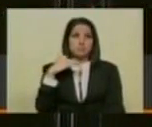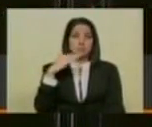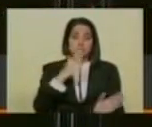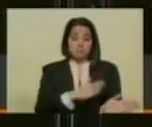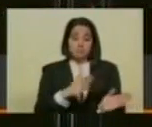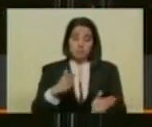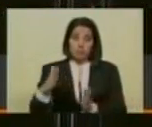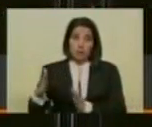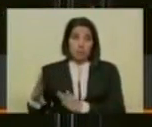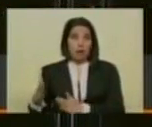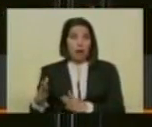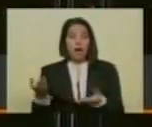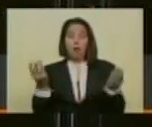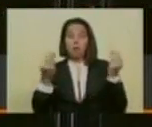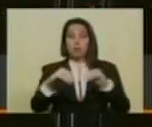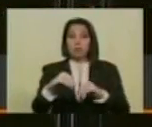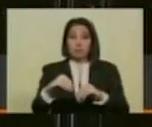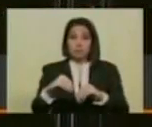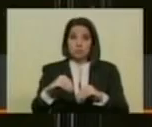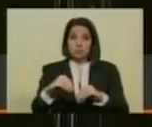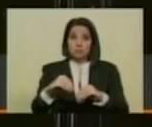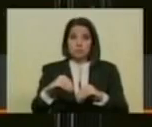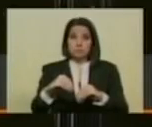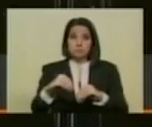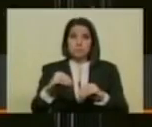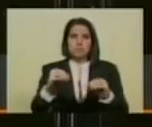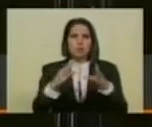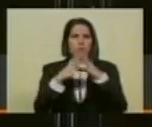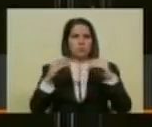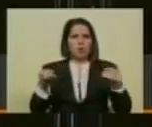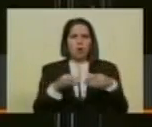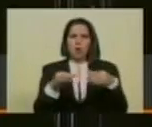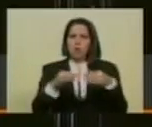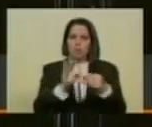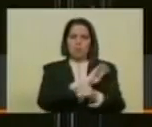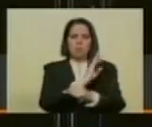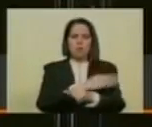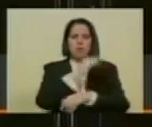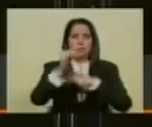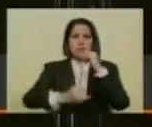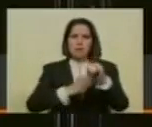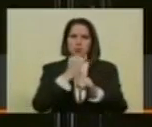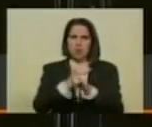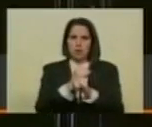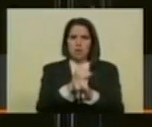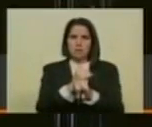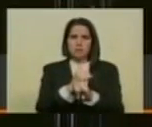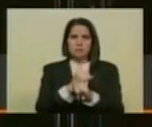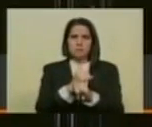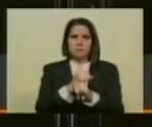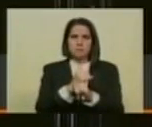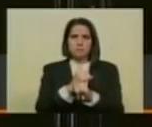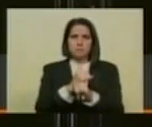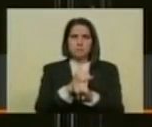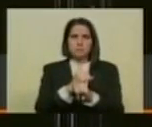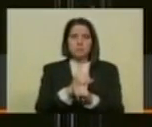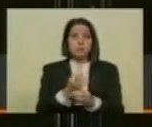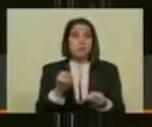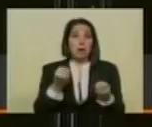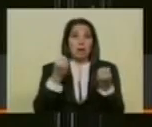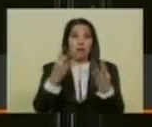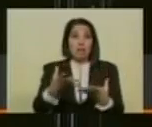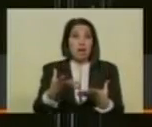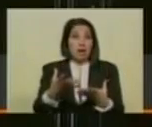plan acordado con los factores de poder internacional para darle el